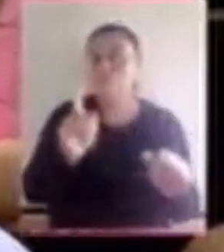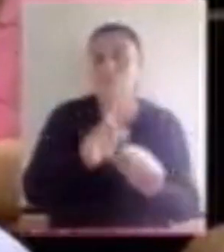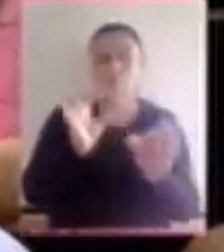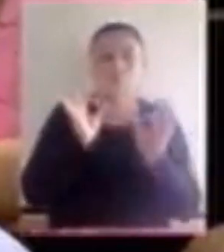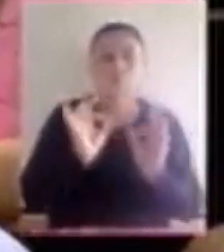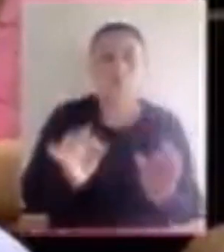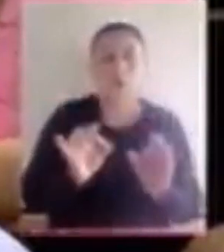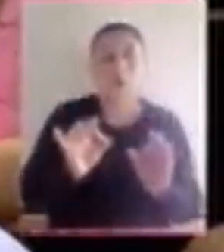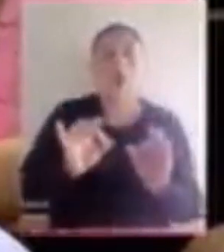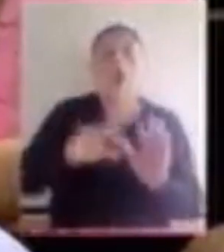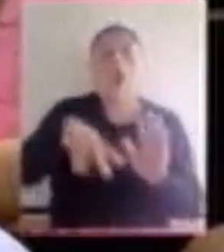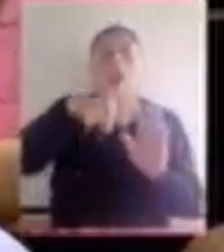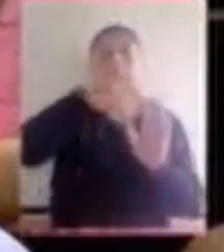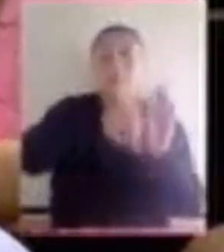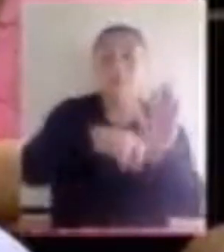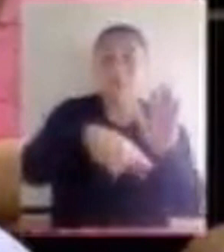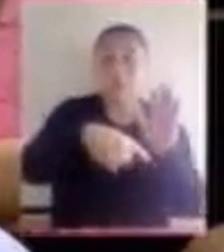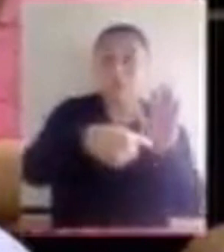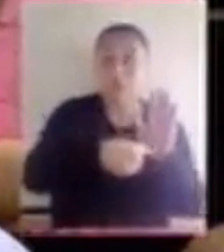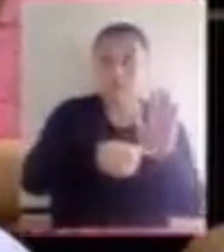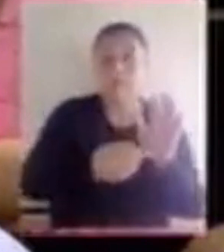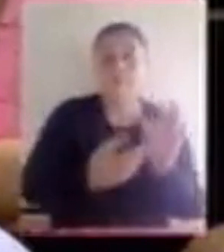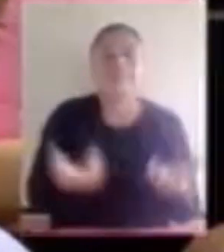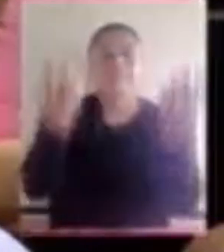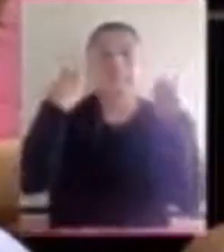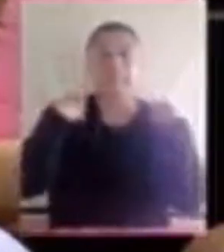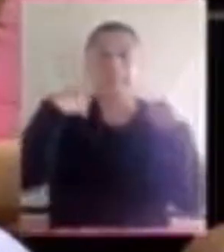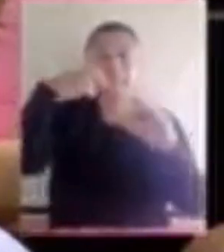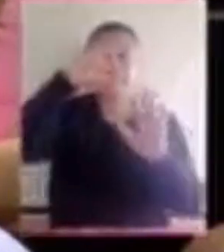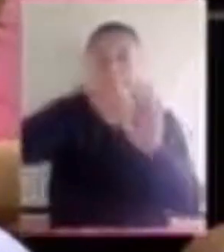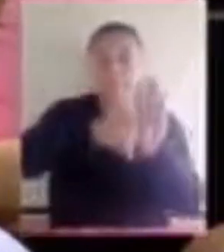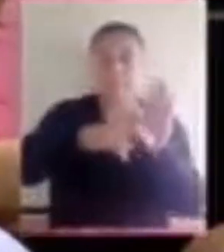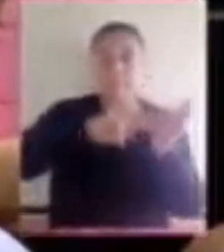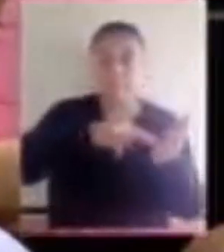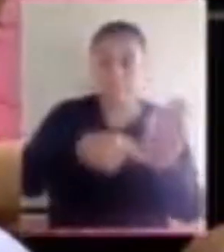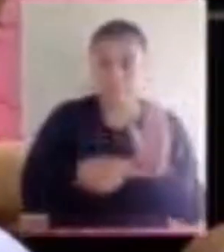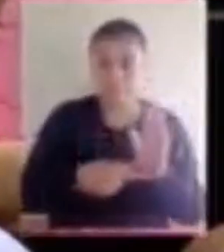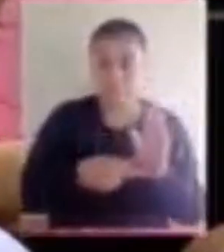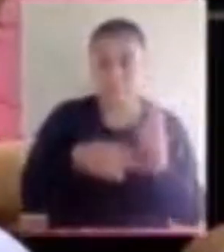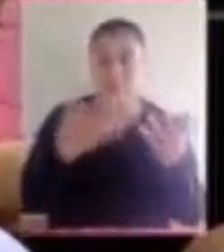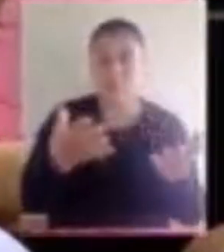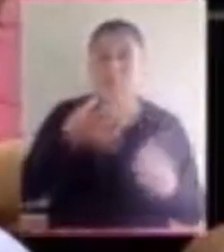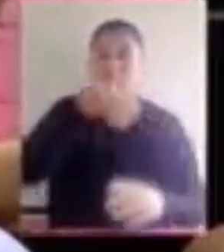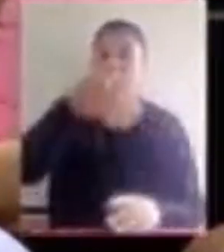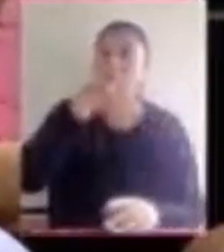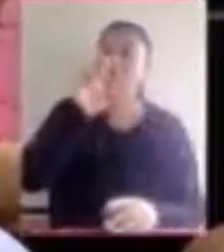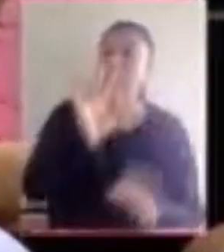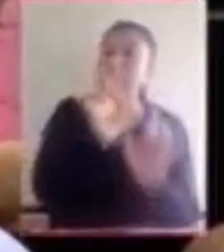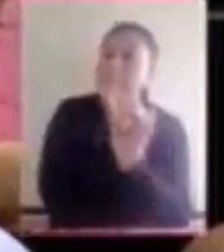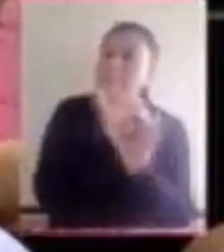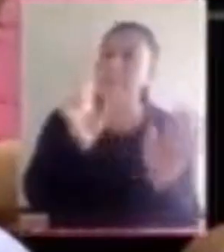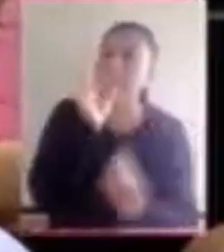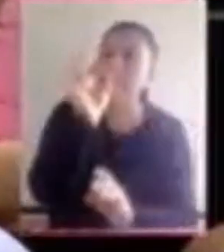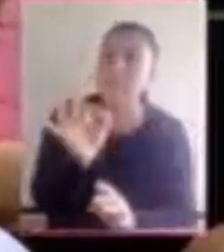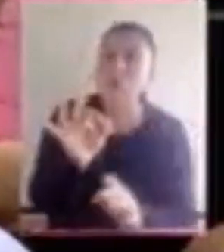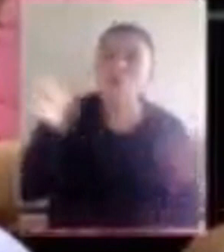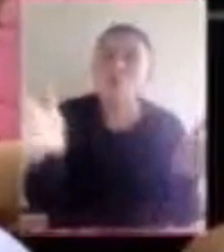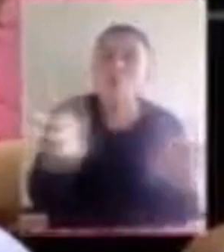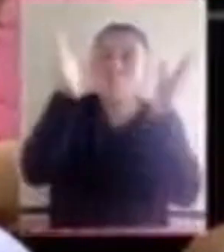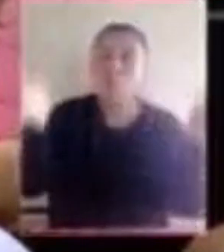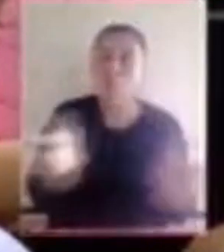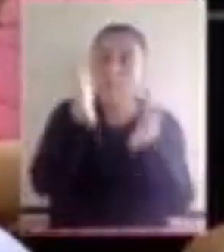votando se hace cargo de estos problemas y, por lo tanto, lo que hace, y me quiero detener aquí especialmente, es fomentar y